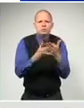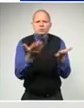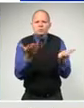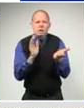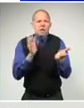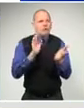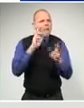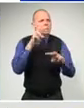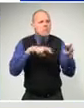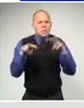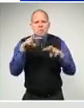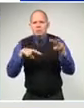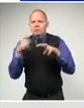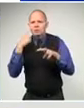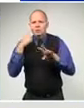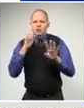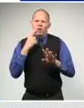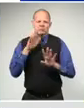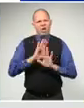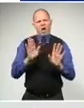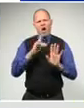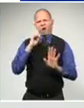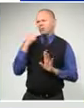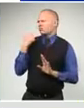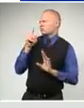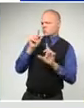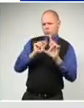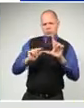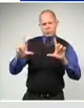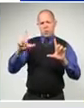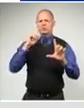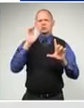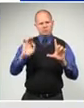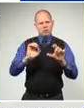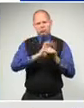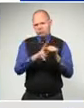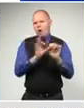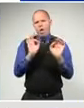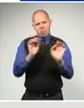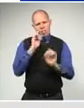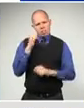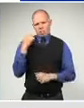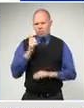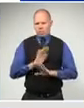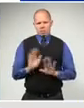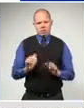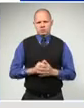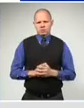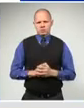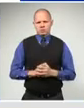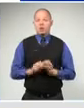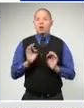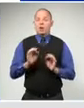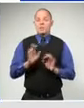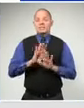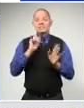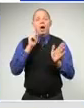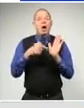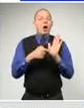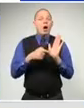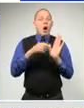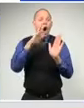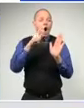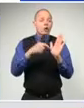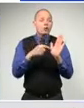ustedes el comportamiento del número de casos, que en el total de casos activos, desde que